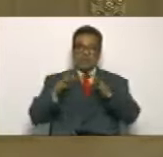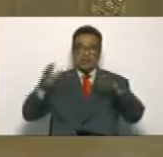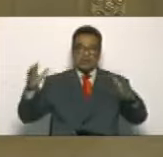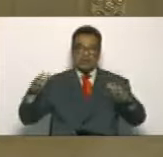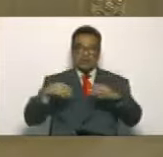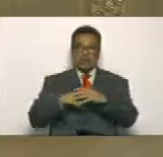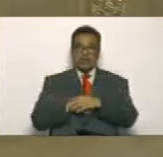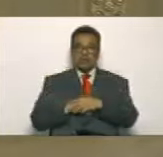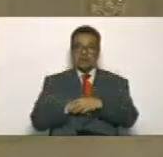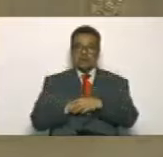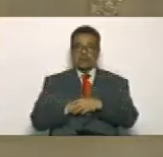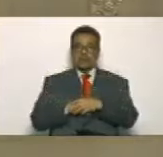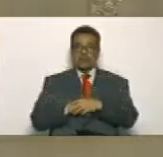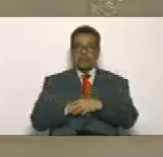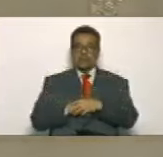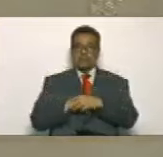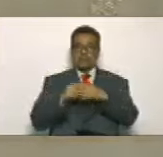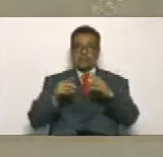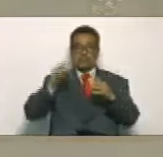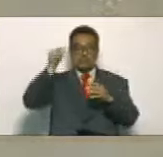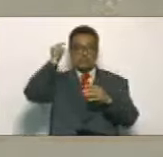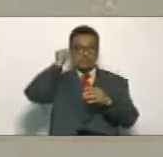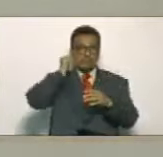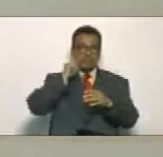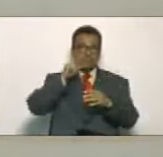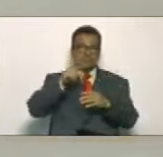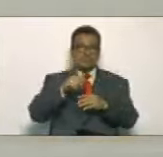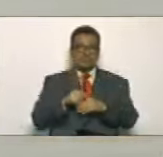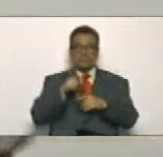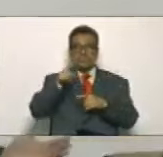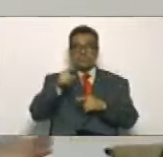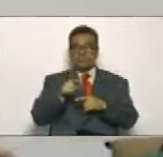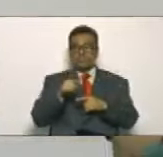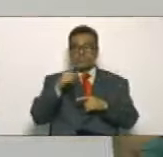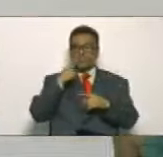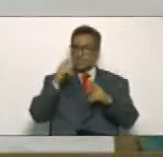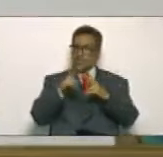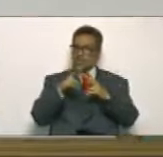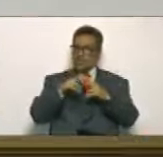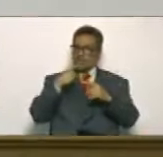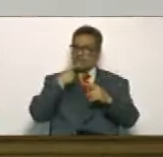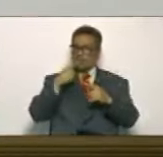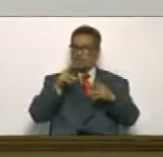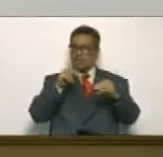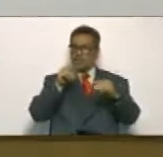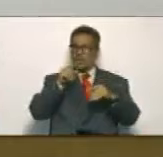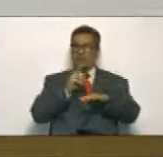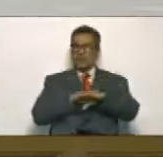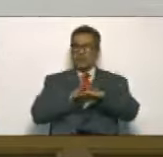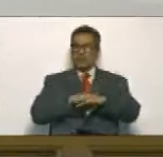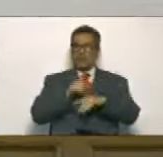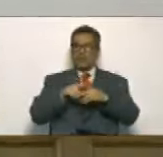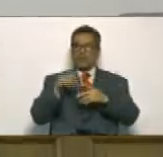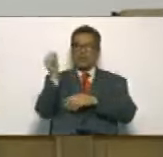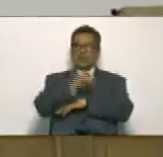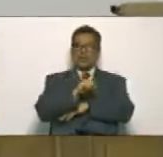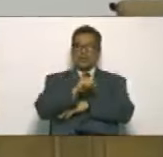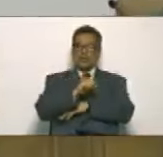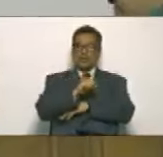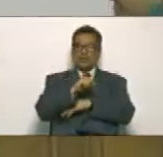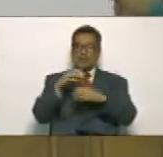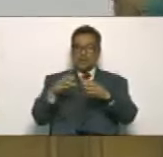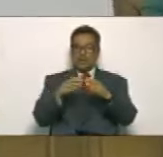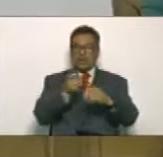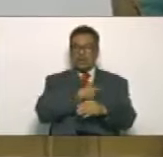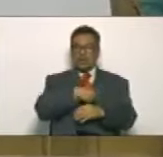magnanimidad de el mariscal de Ayacucho. Y aquí hay una anécdota que quiero compartir. Vencido el ejército